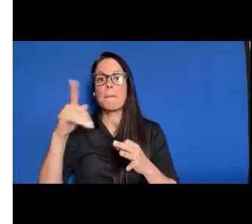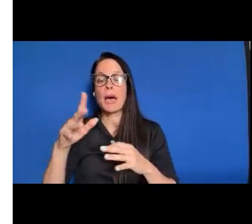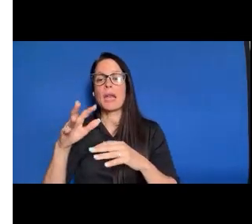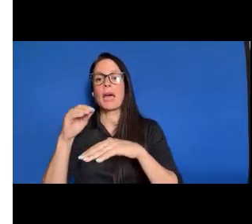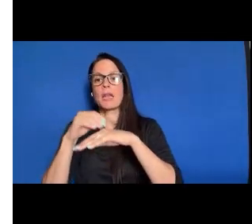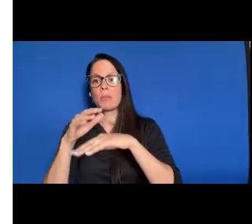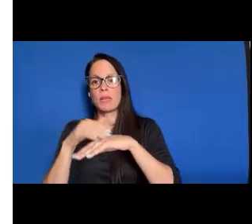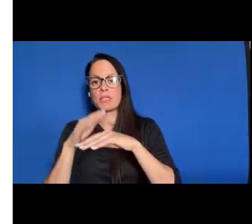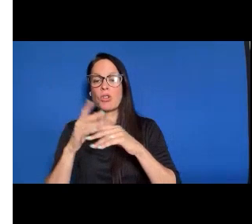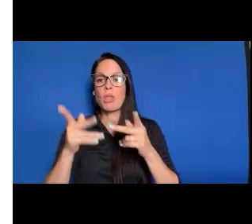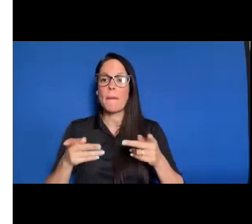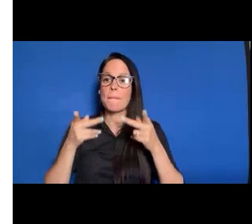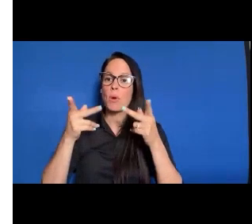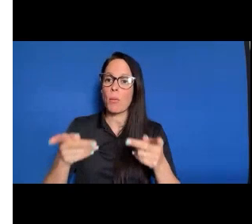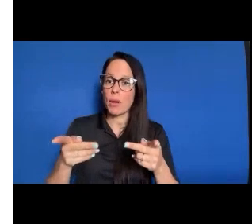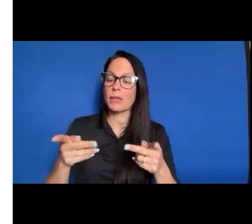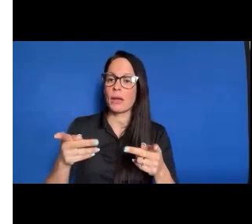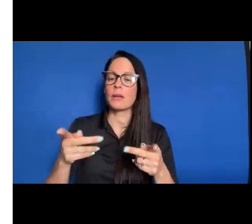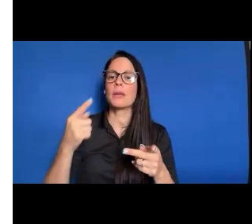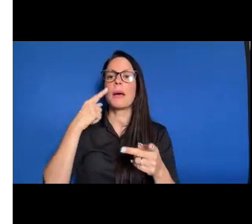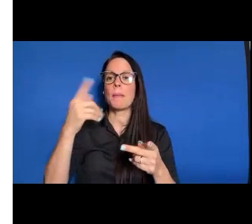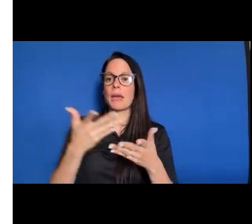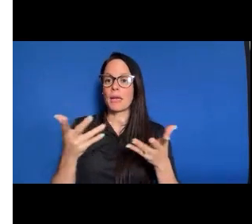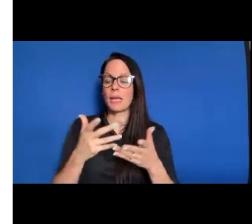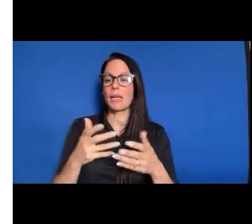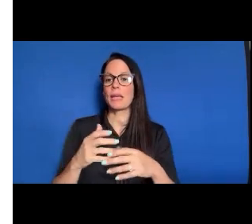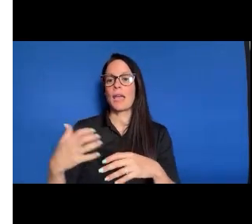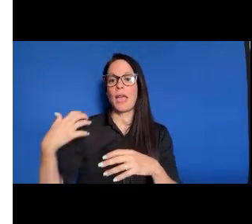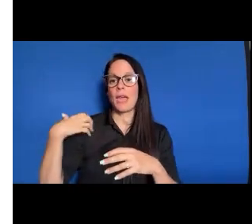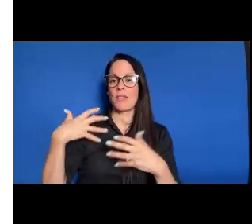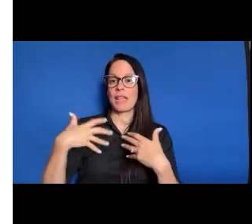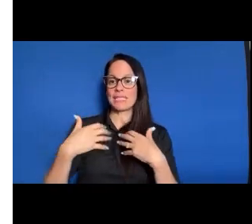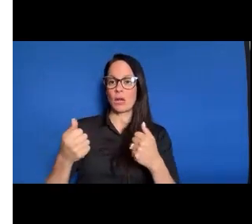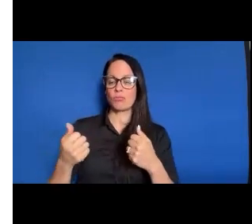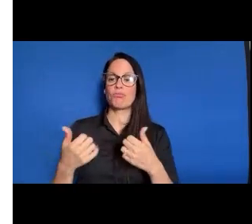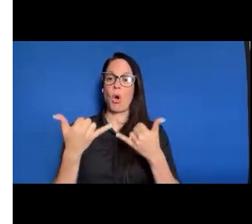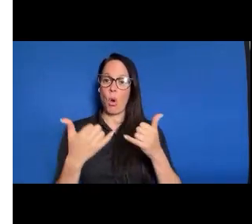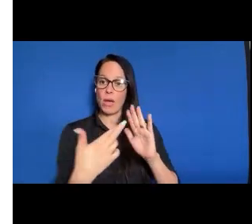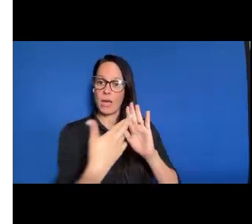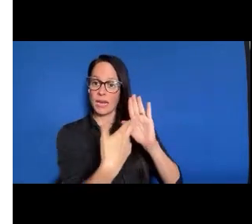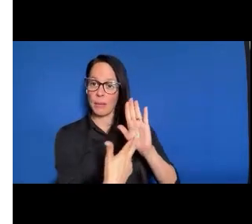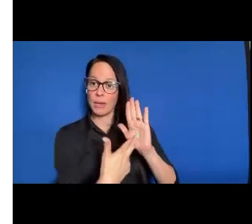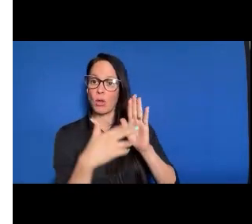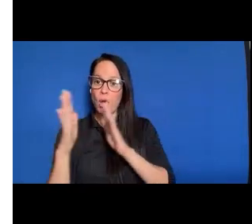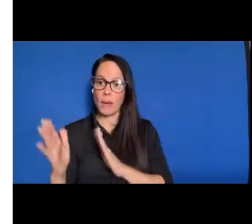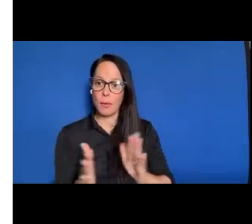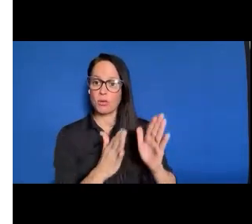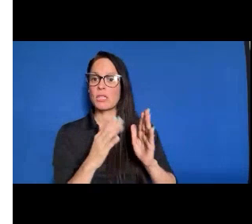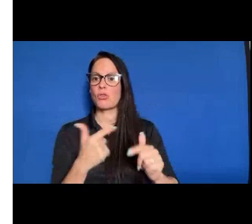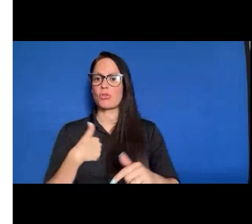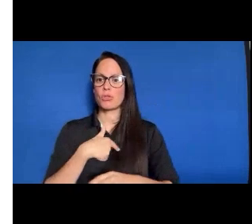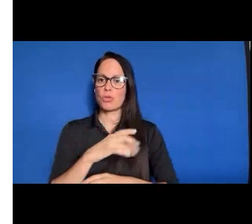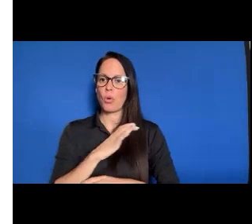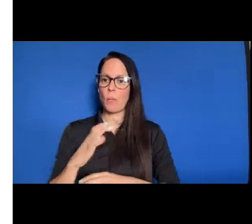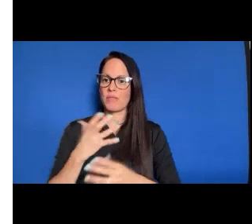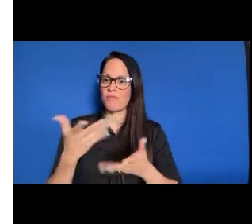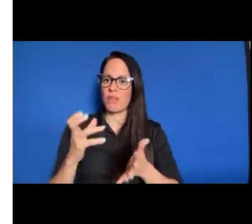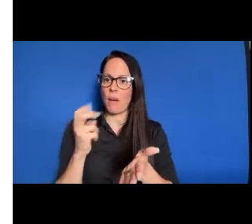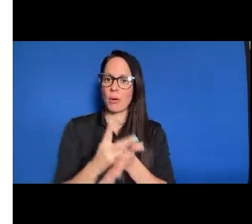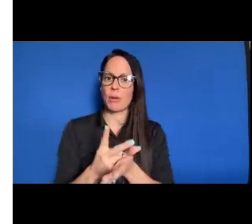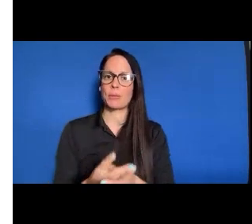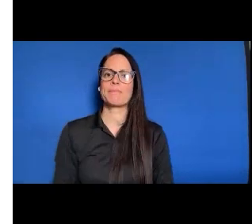Salud, ¿verdad? Y aquí vamos a hacer un repaso también de lo que establece el reglamento, ¿verdad? Y también el proceso que el comité en reuniones previas ha aprobado.